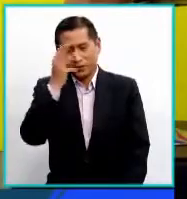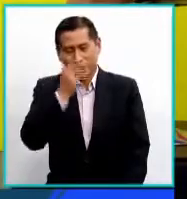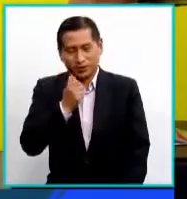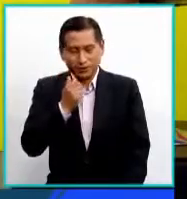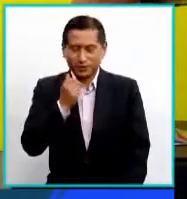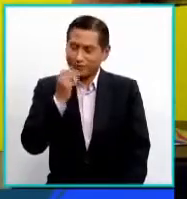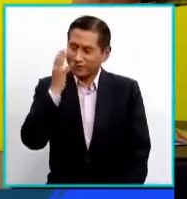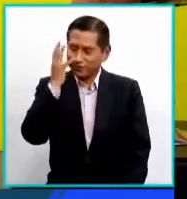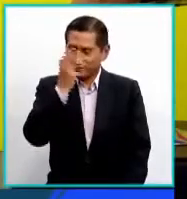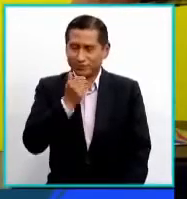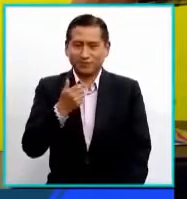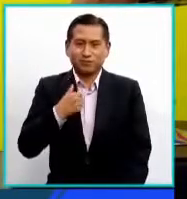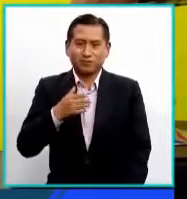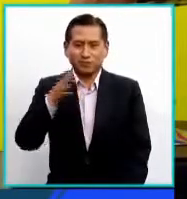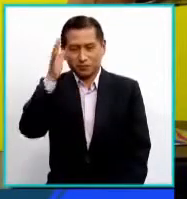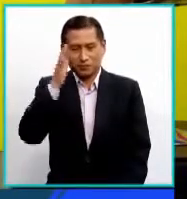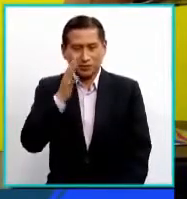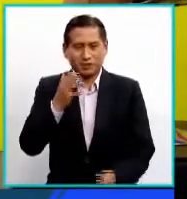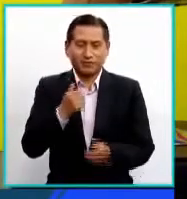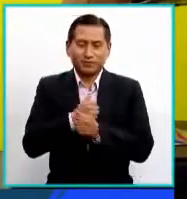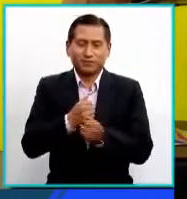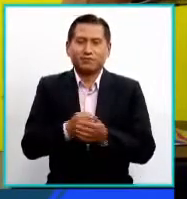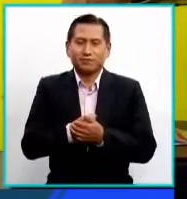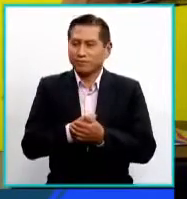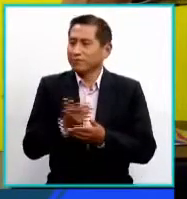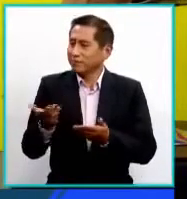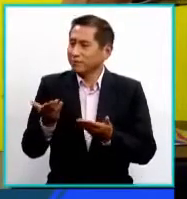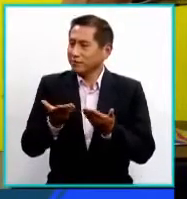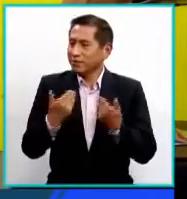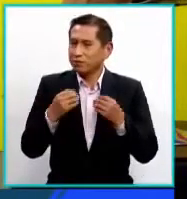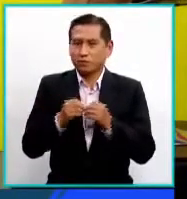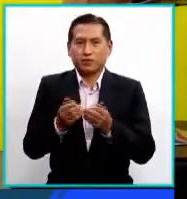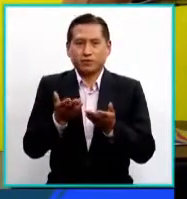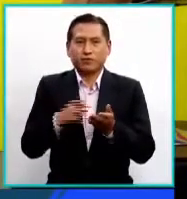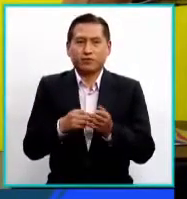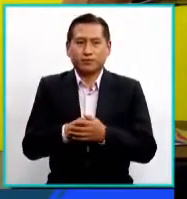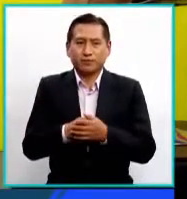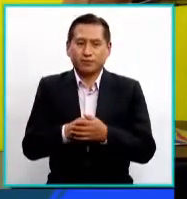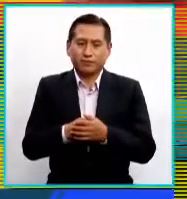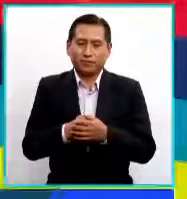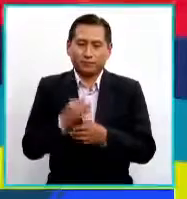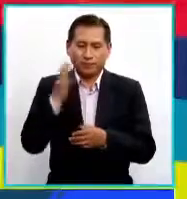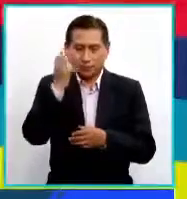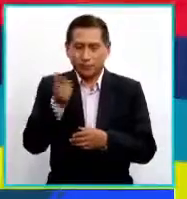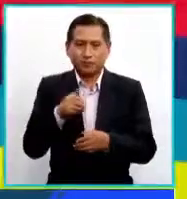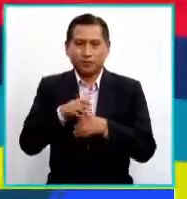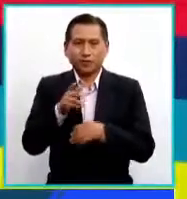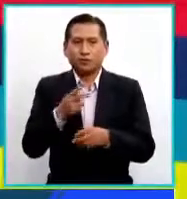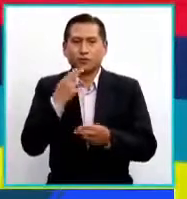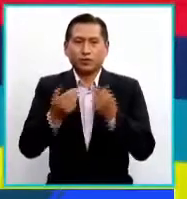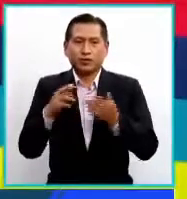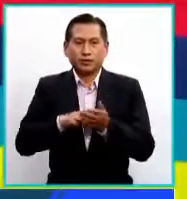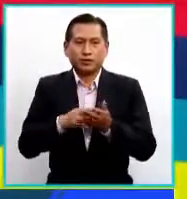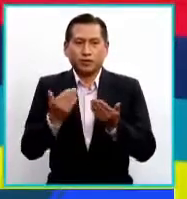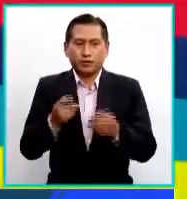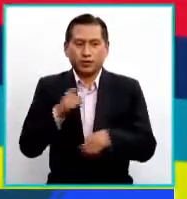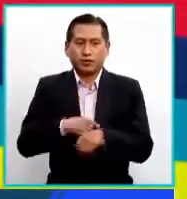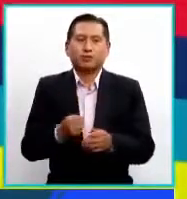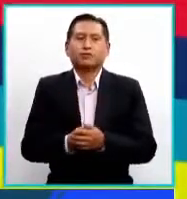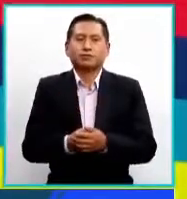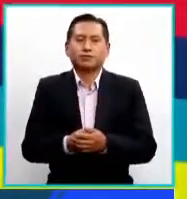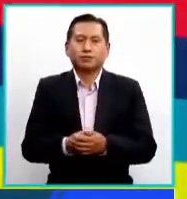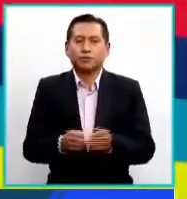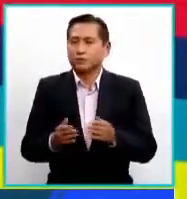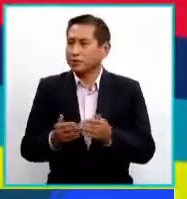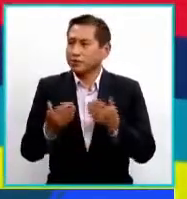qué lindo, mis papis. Ahí estaban presentes también para... Qué hermoso. Para enviarte su cariño en esta oportunidad.